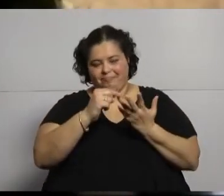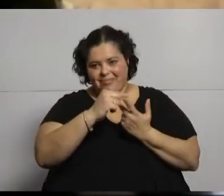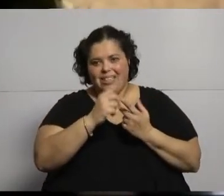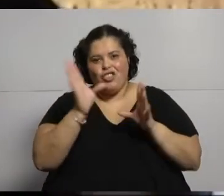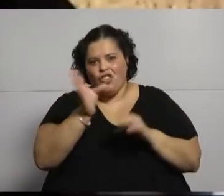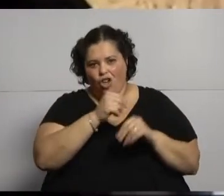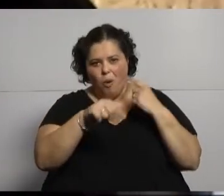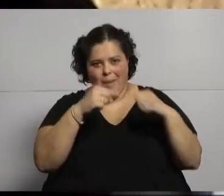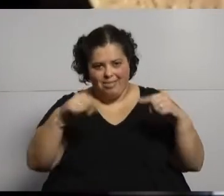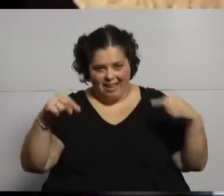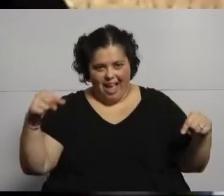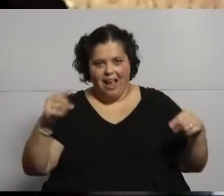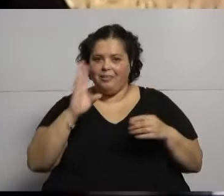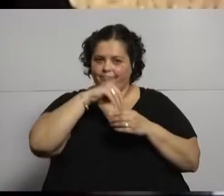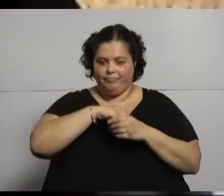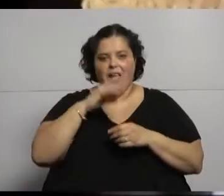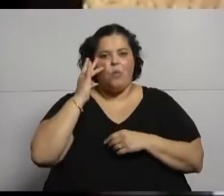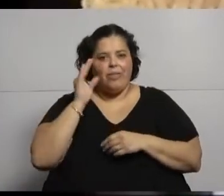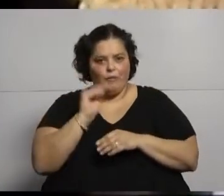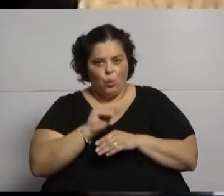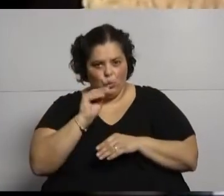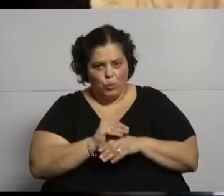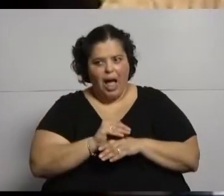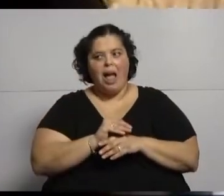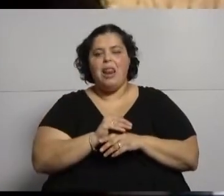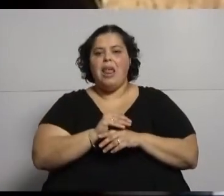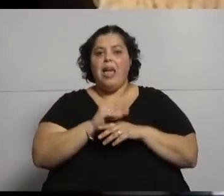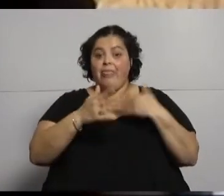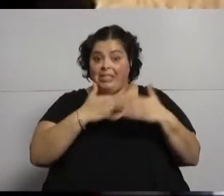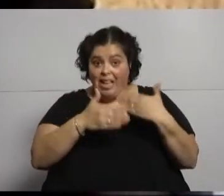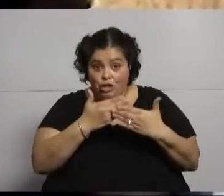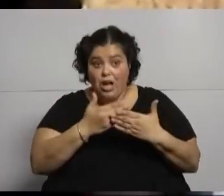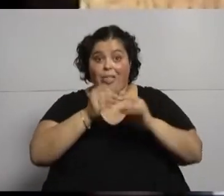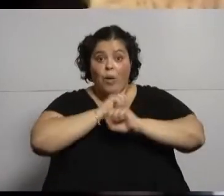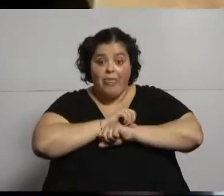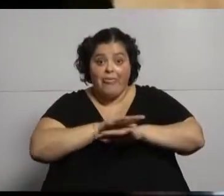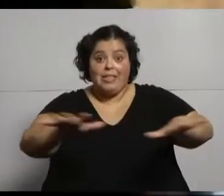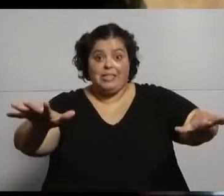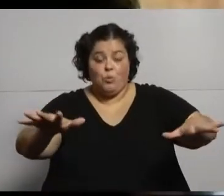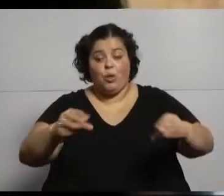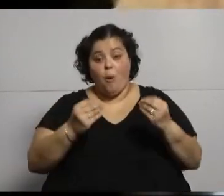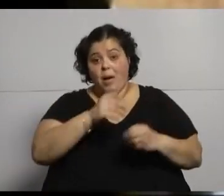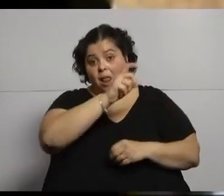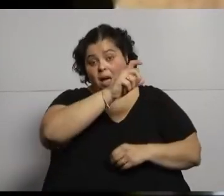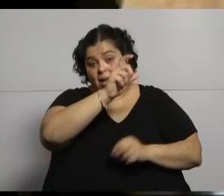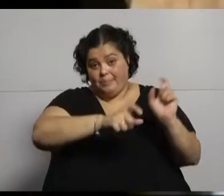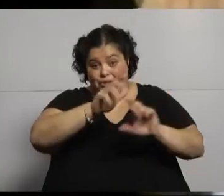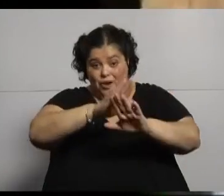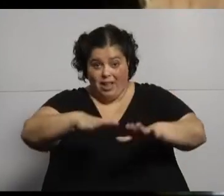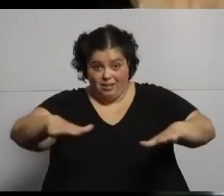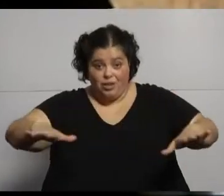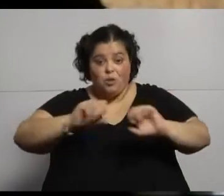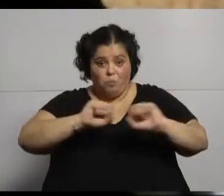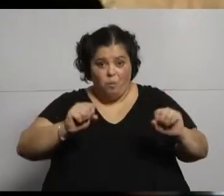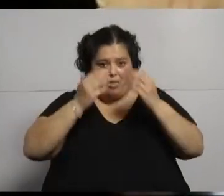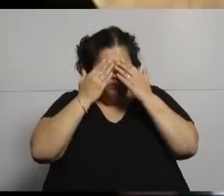componente educativo y cultural distribuido y desarrollado para que el aporte permita